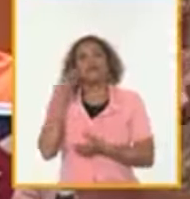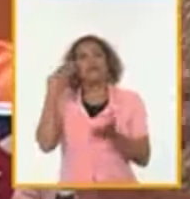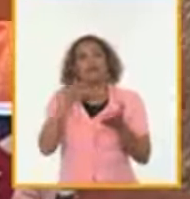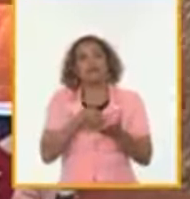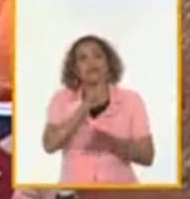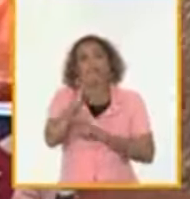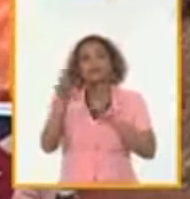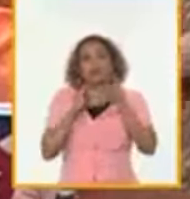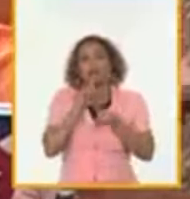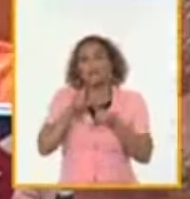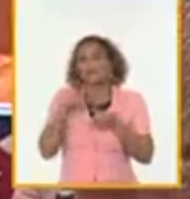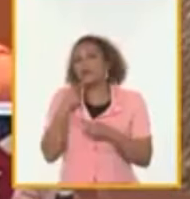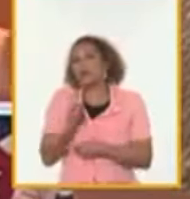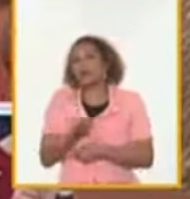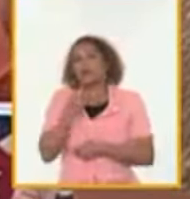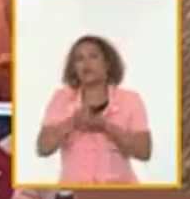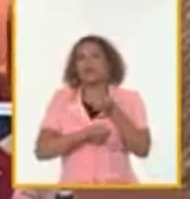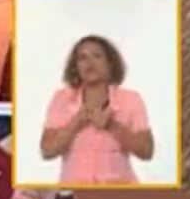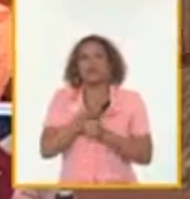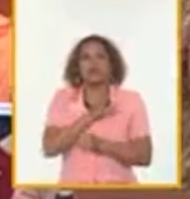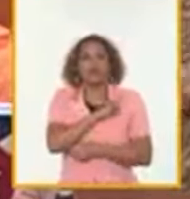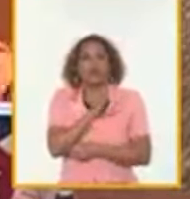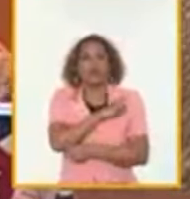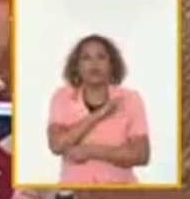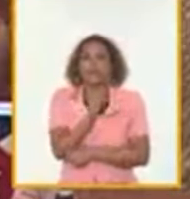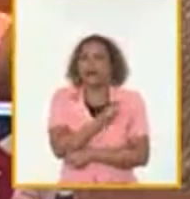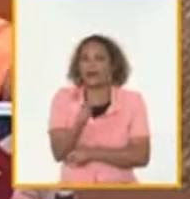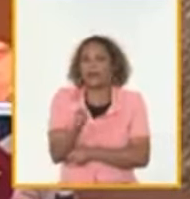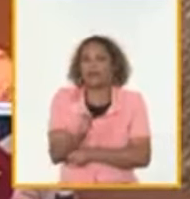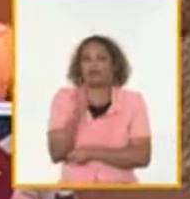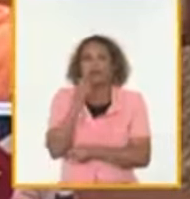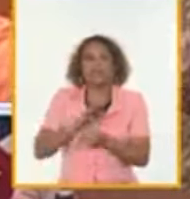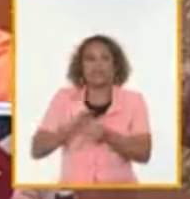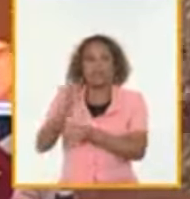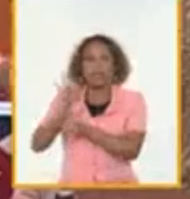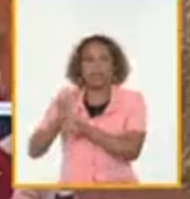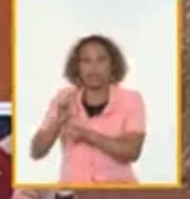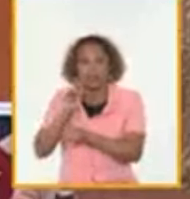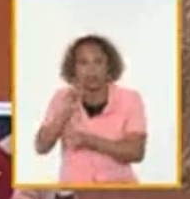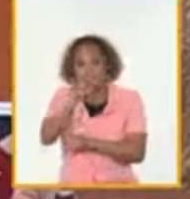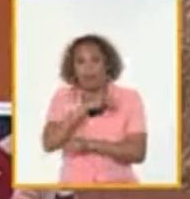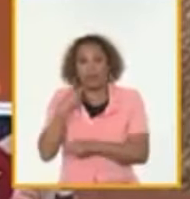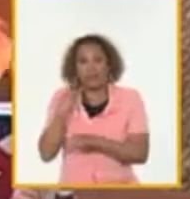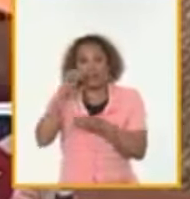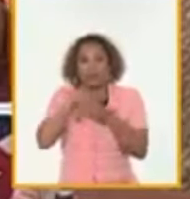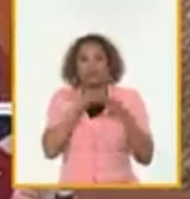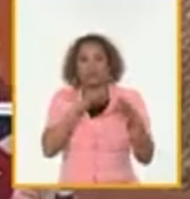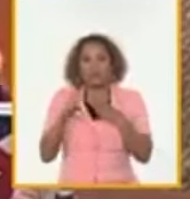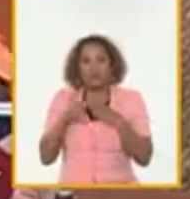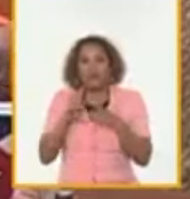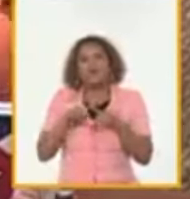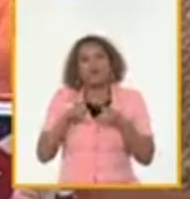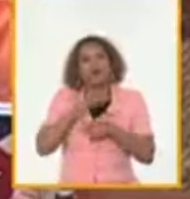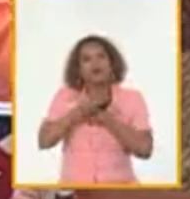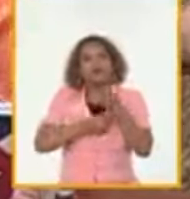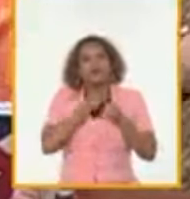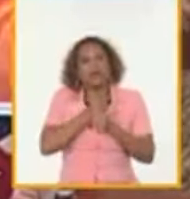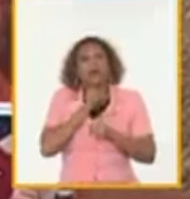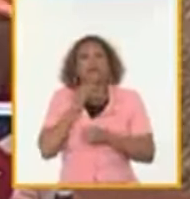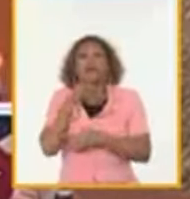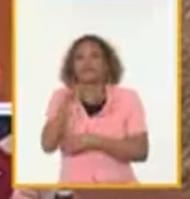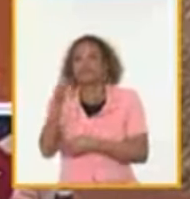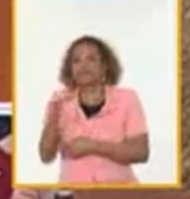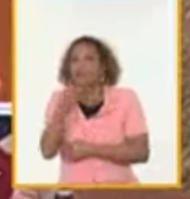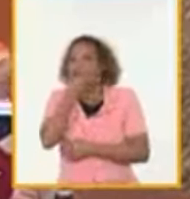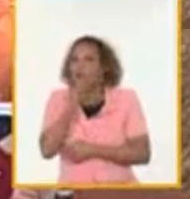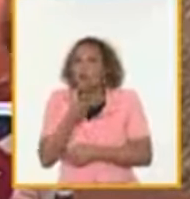no utilizamos a los propios maestros a los propios ingenieros a los propios médicos que tenemos acá en las comunidades Y entonces Esos son los que nos